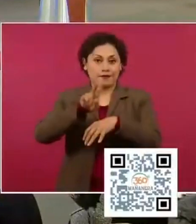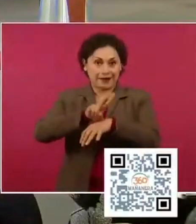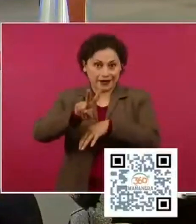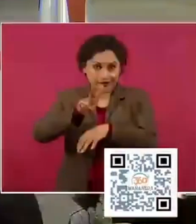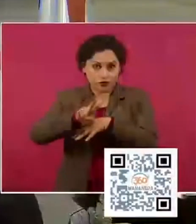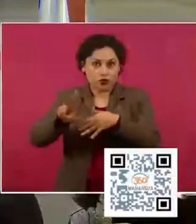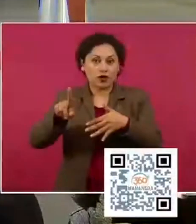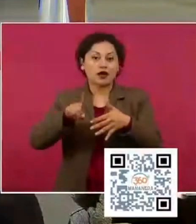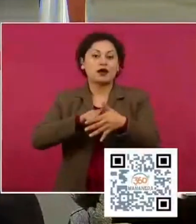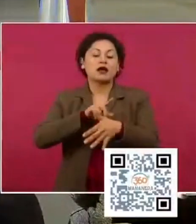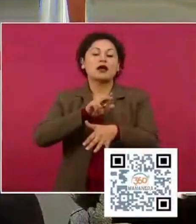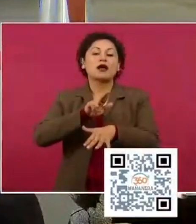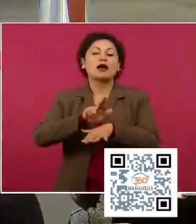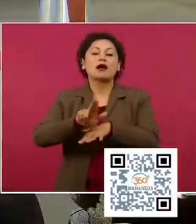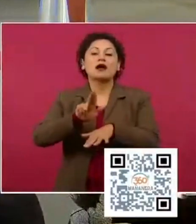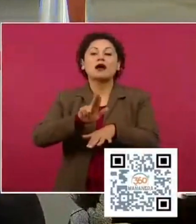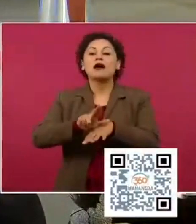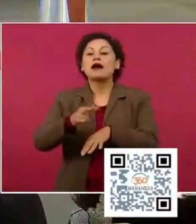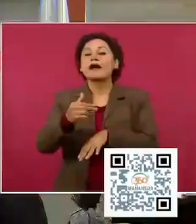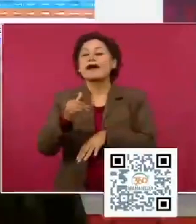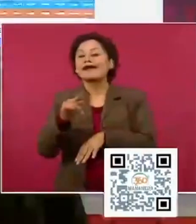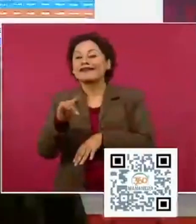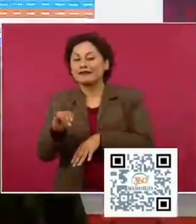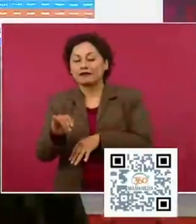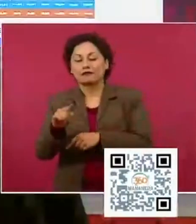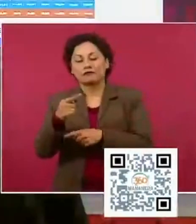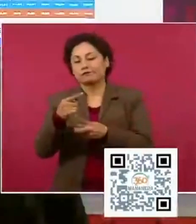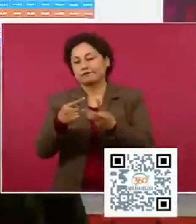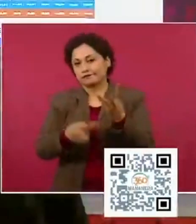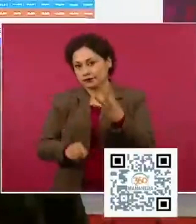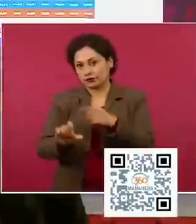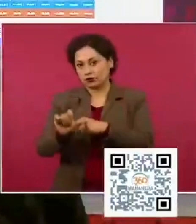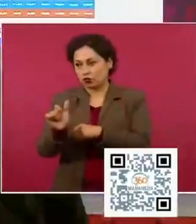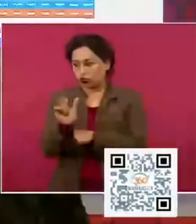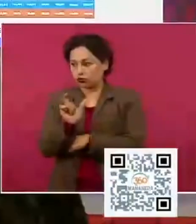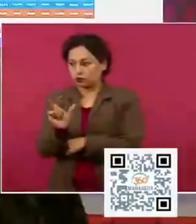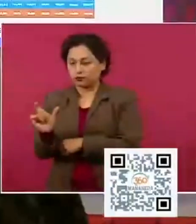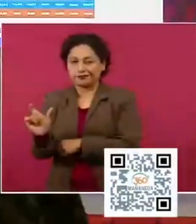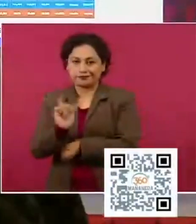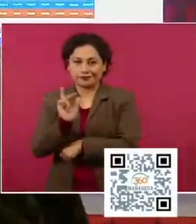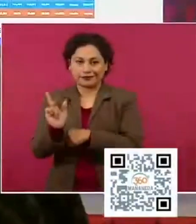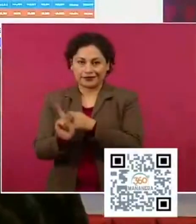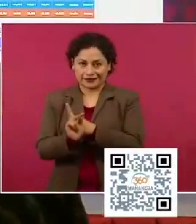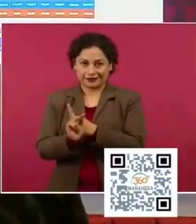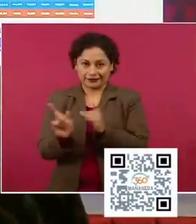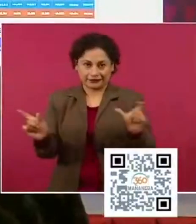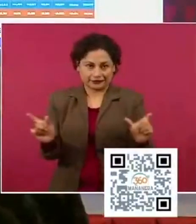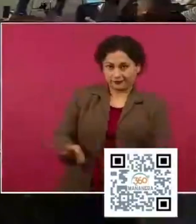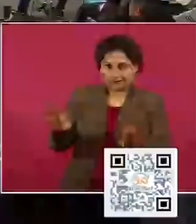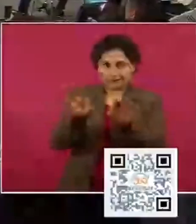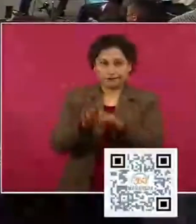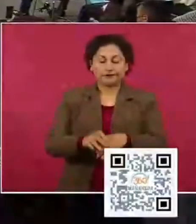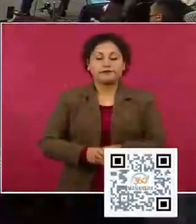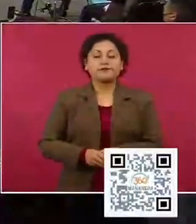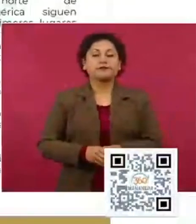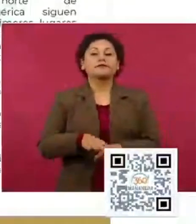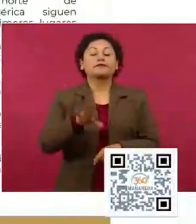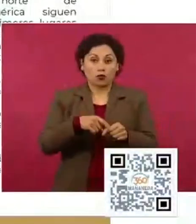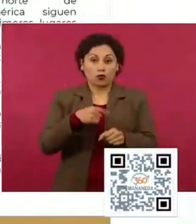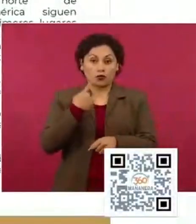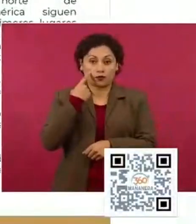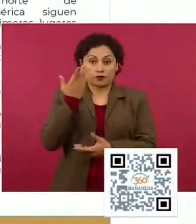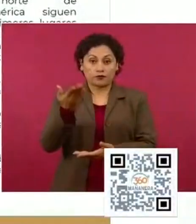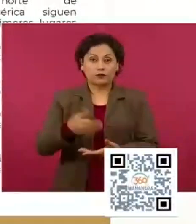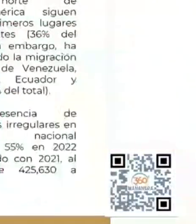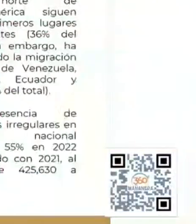Ecuatorianos haitianos y ya los demás son otras nacionalidades Es el cambio cuando se aplica como explicó el presidente en color rojo